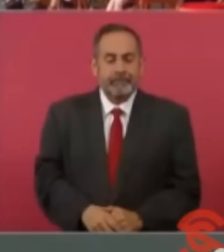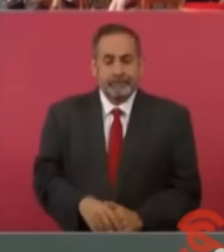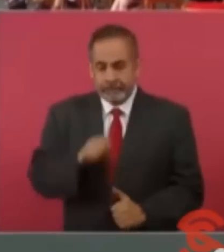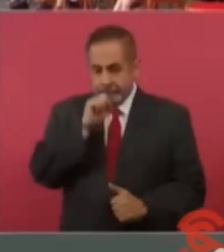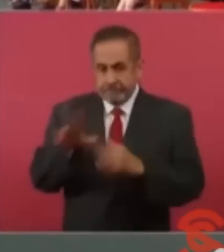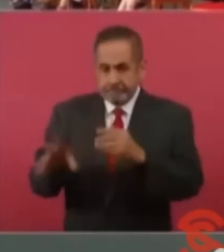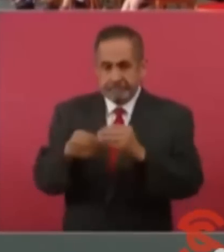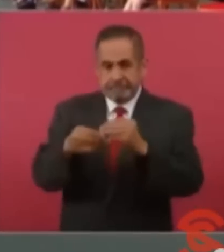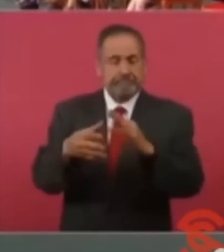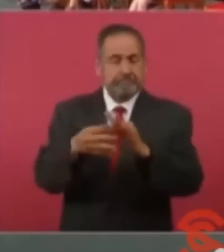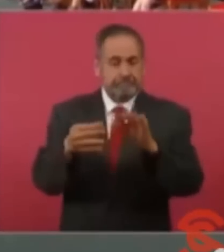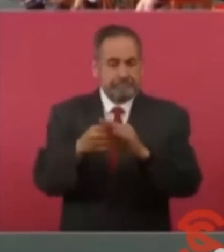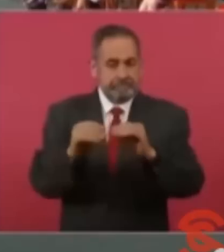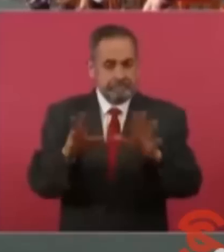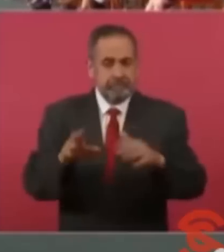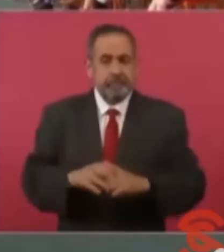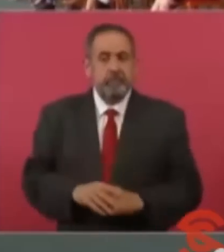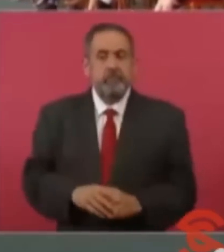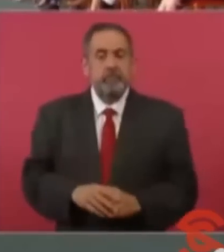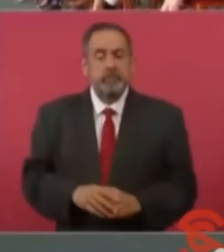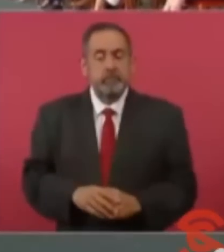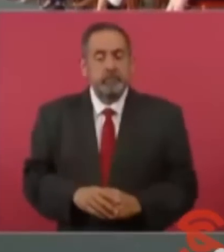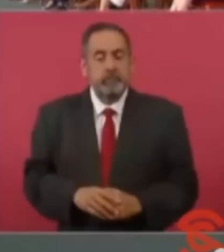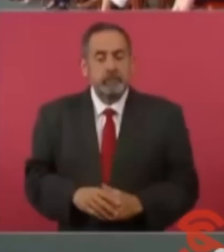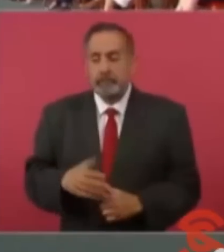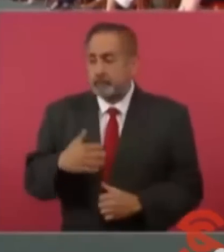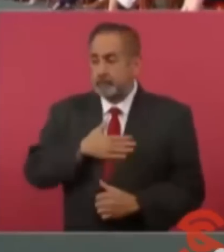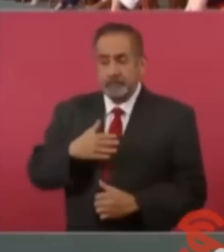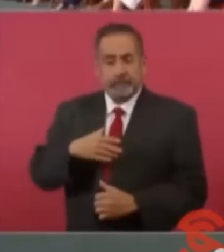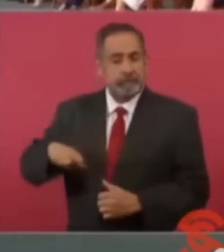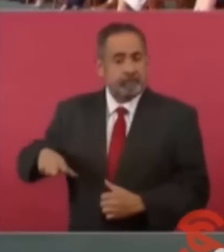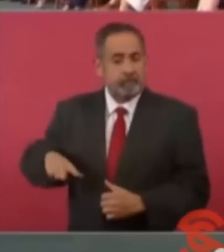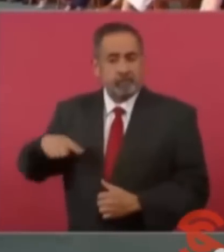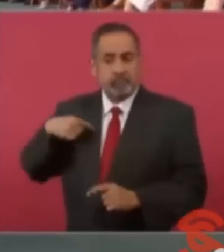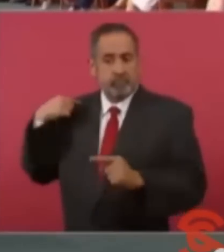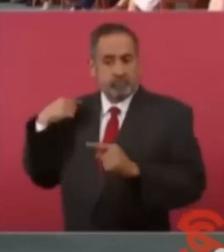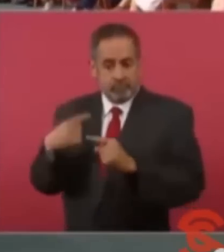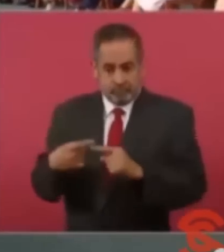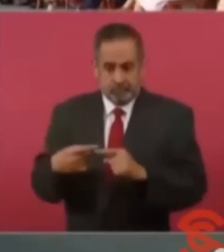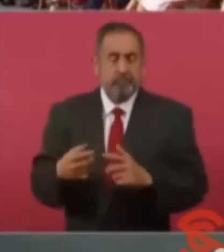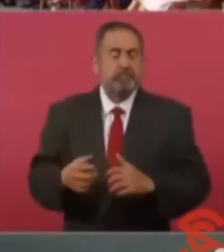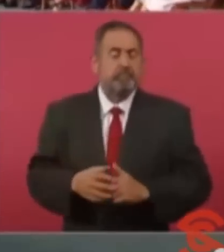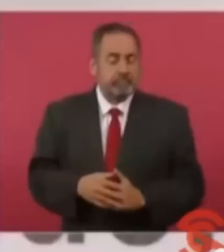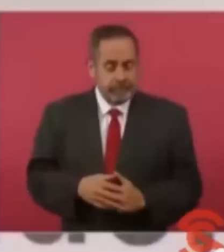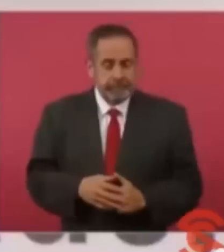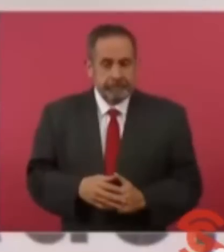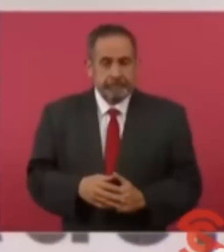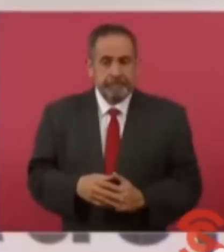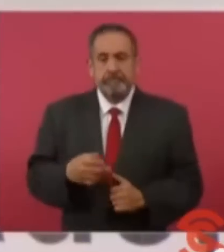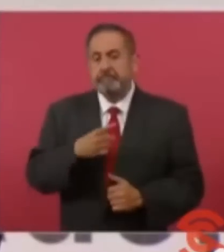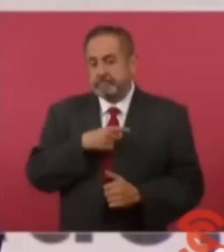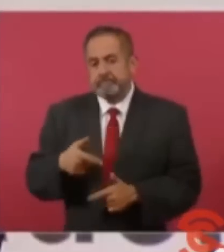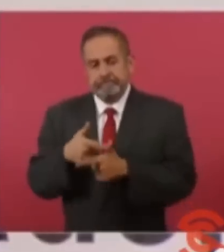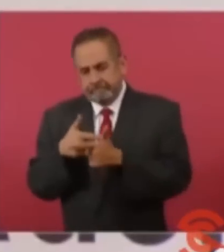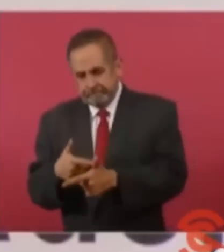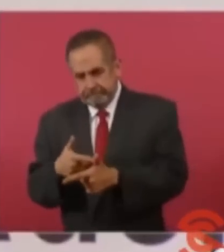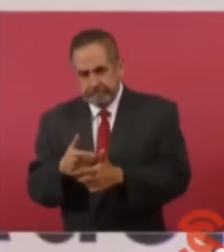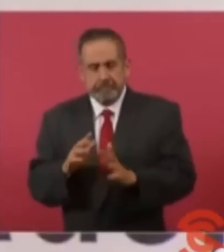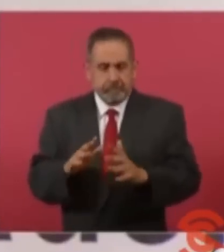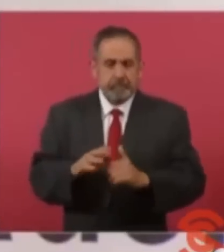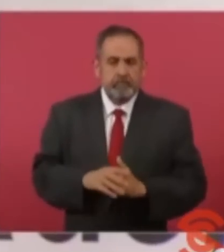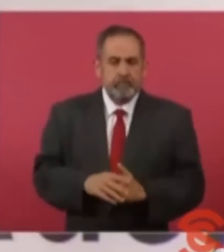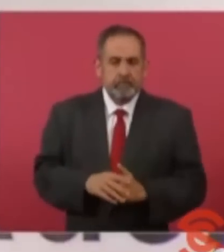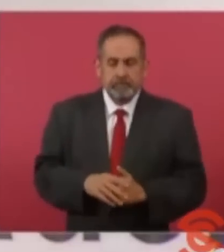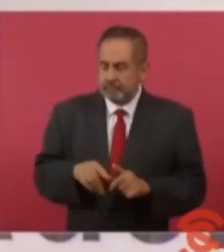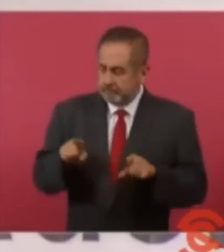Agrego que durante nuestro gobierno, y hay que seguir de